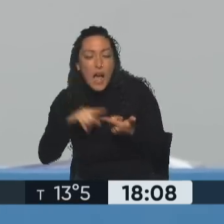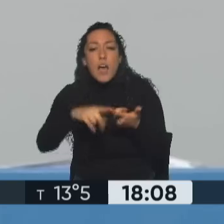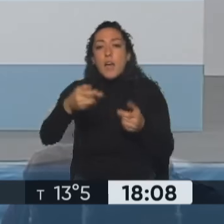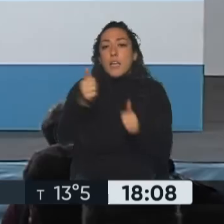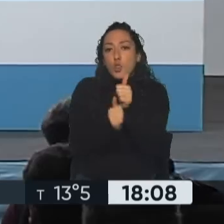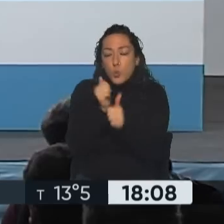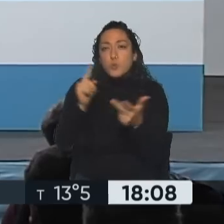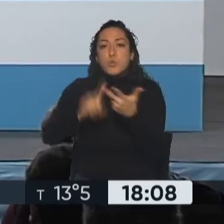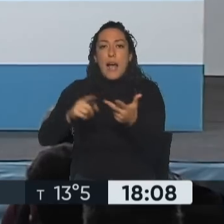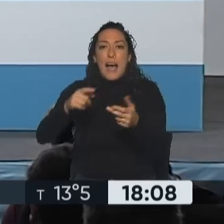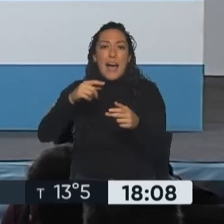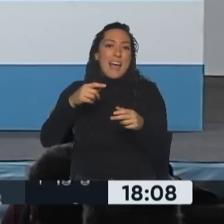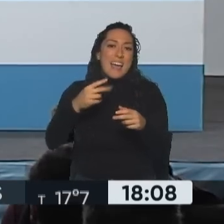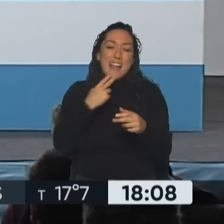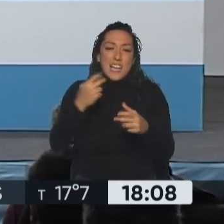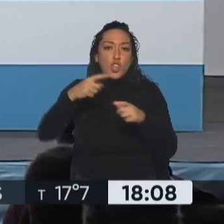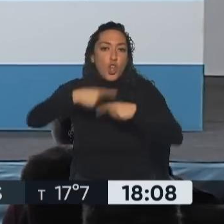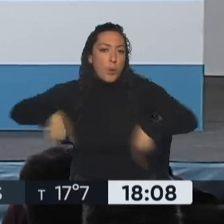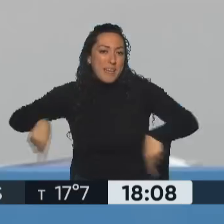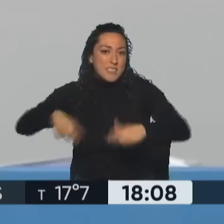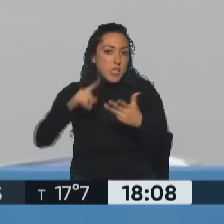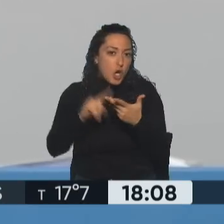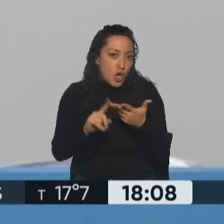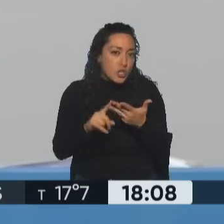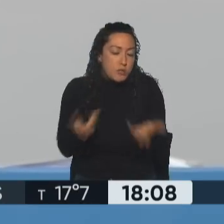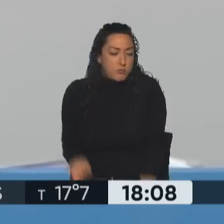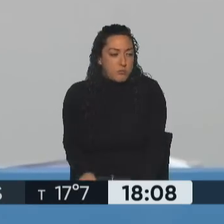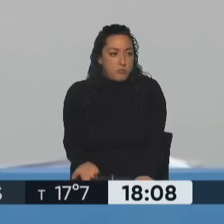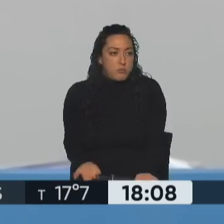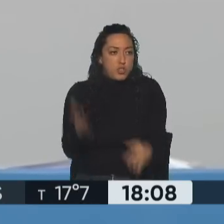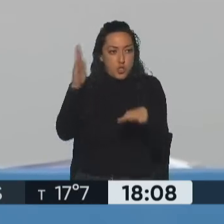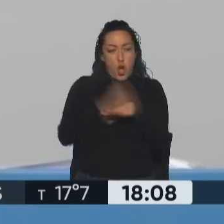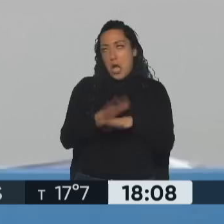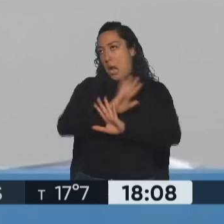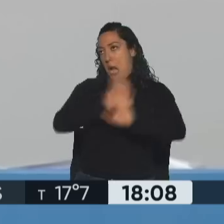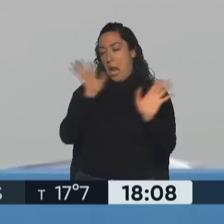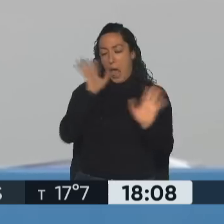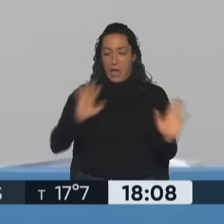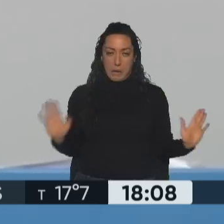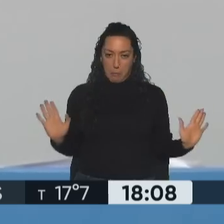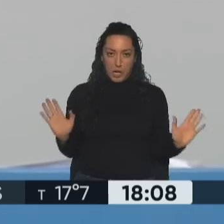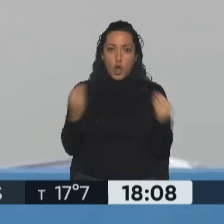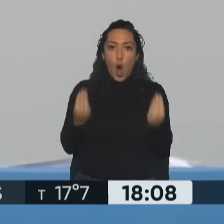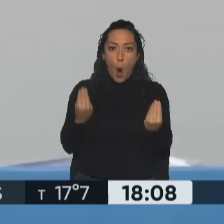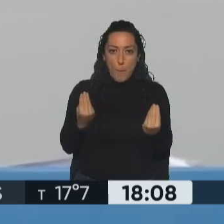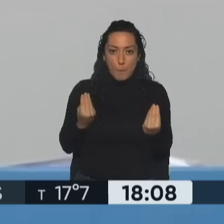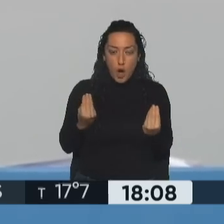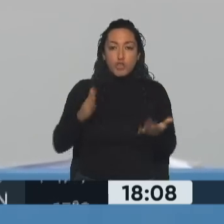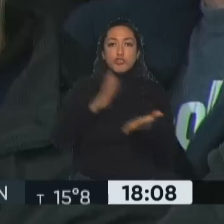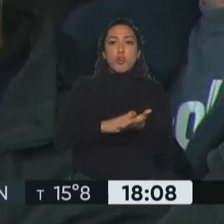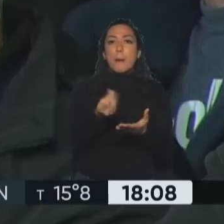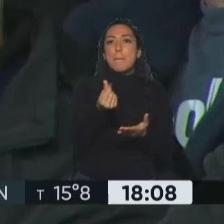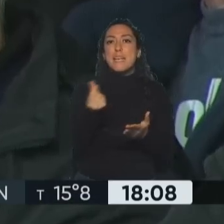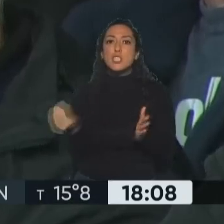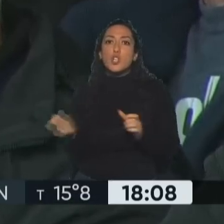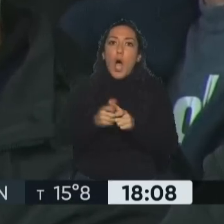industria, para la construcción, ¿cómo que no tengo, y tengo rentabilidad, cómo que no tengo nada que ver con el crecimiento de los